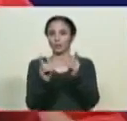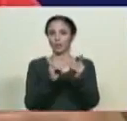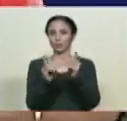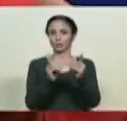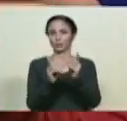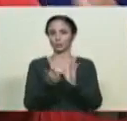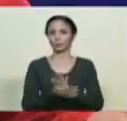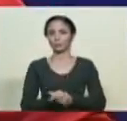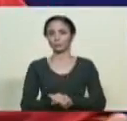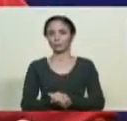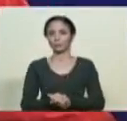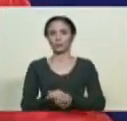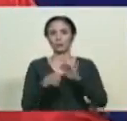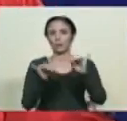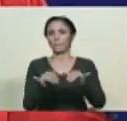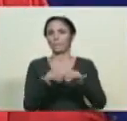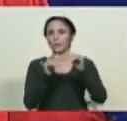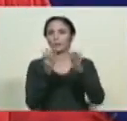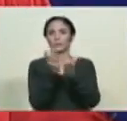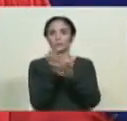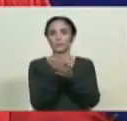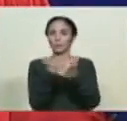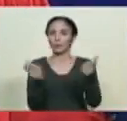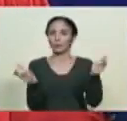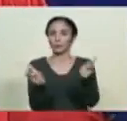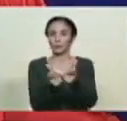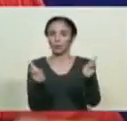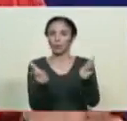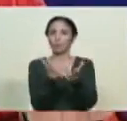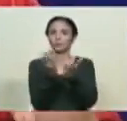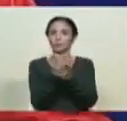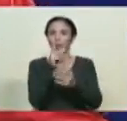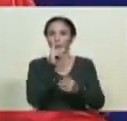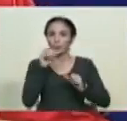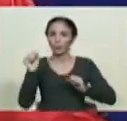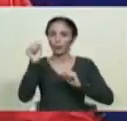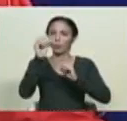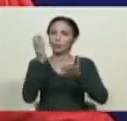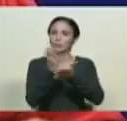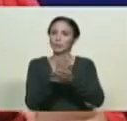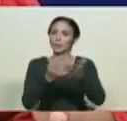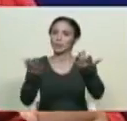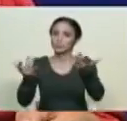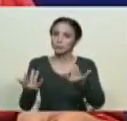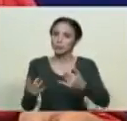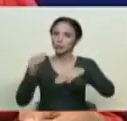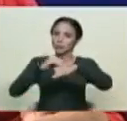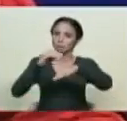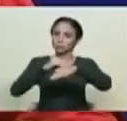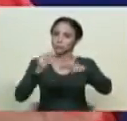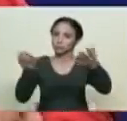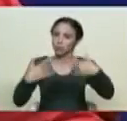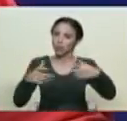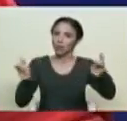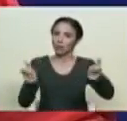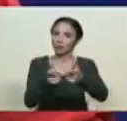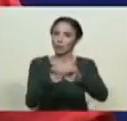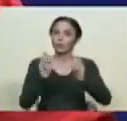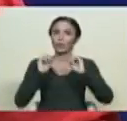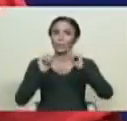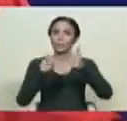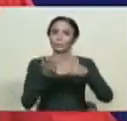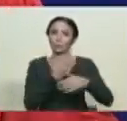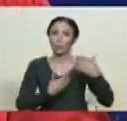Las mismas reuniones que el presidente Maduro ha convocado insistentemente desde que llegó a la presidencia de la